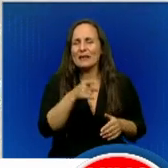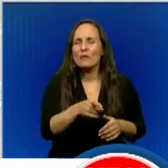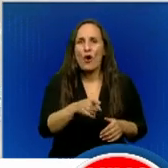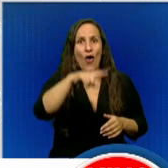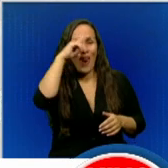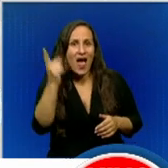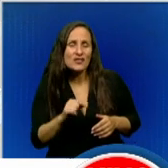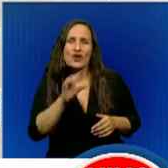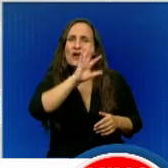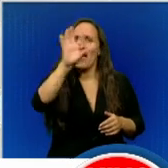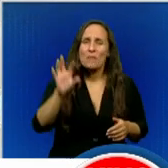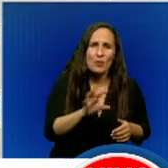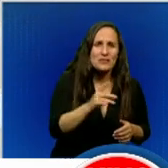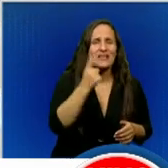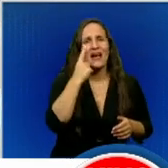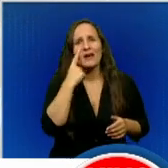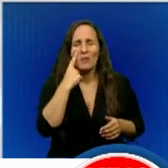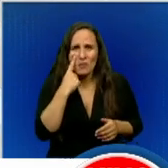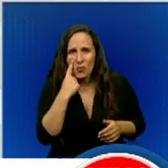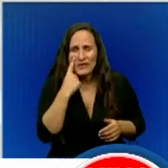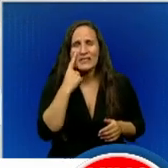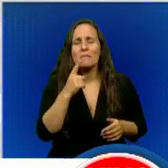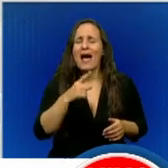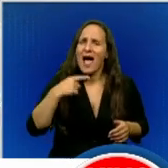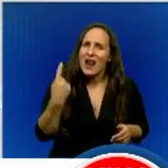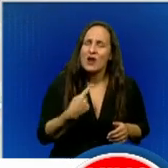los provinciales y municipales somos